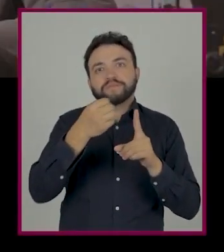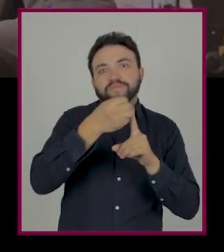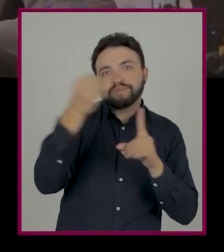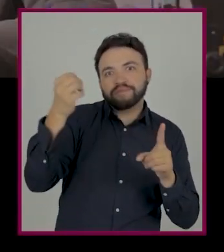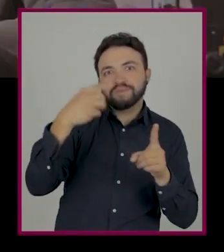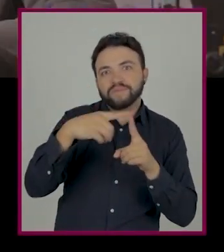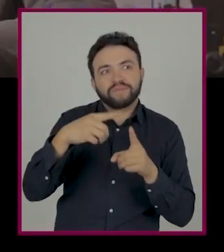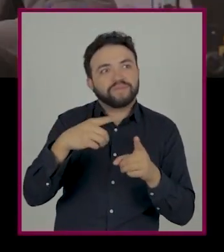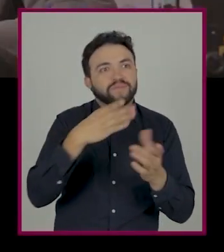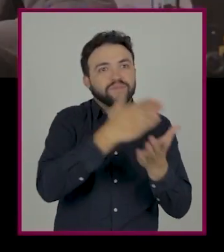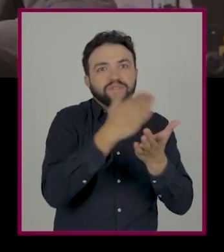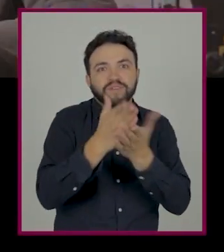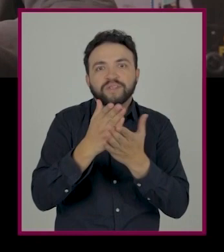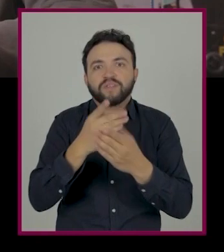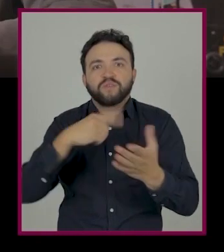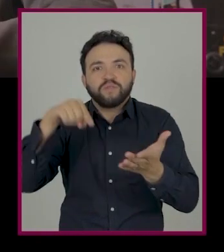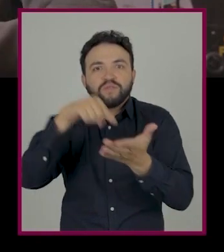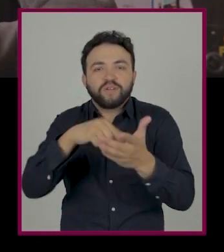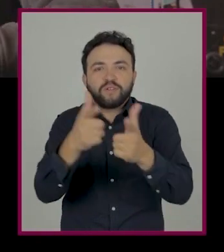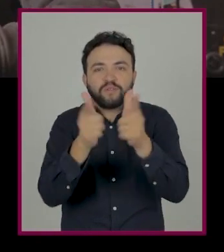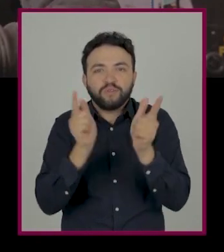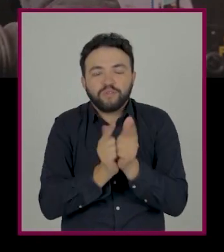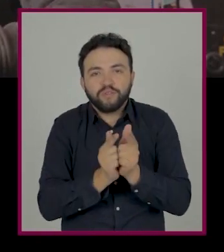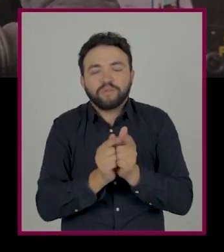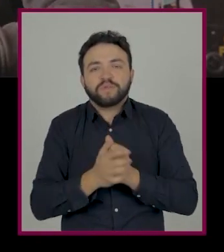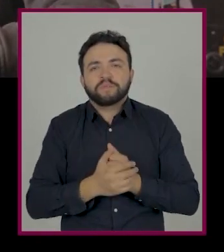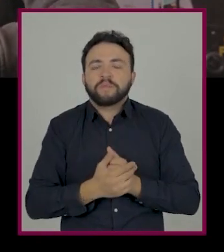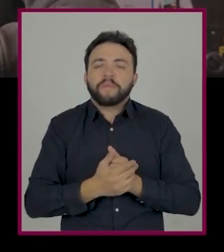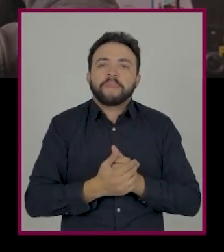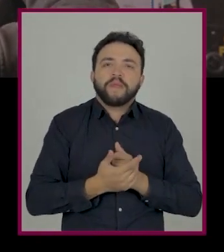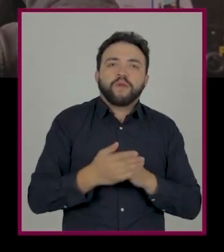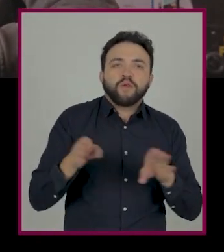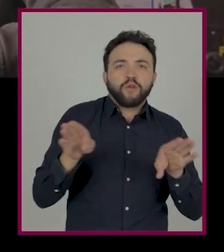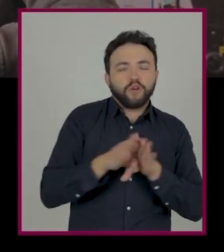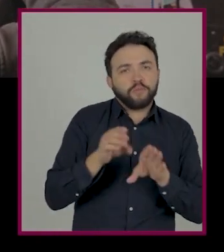o lograr el entendimiento de sus partes. ¿Y yo cómo podría usarlo?